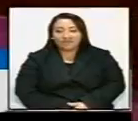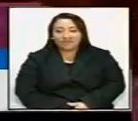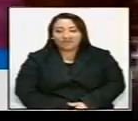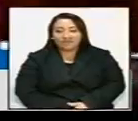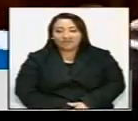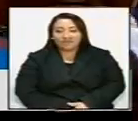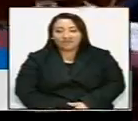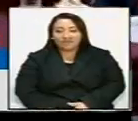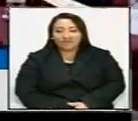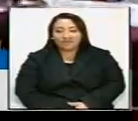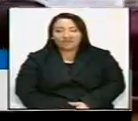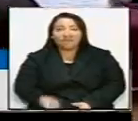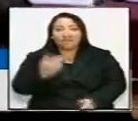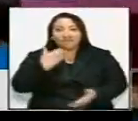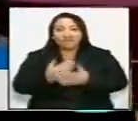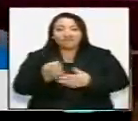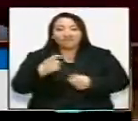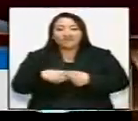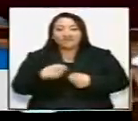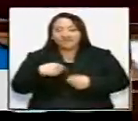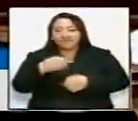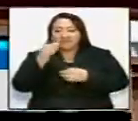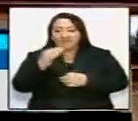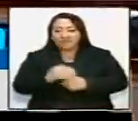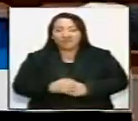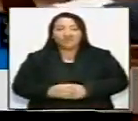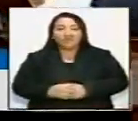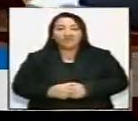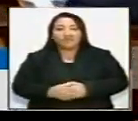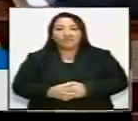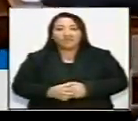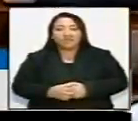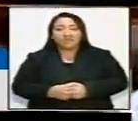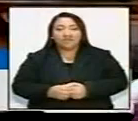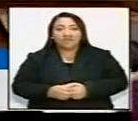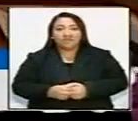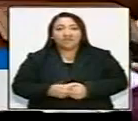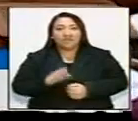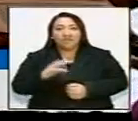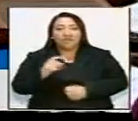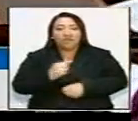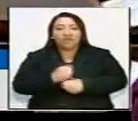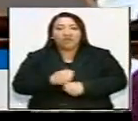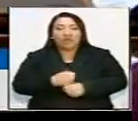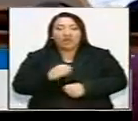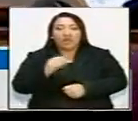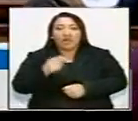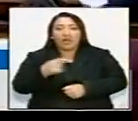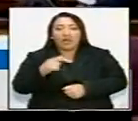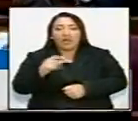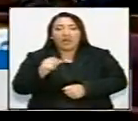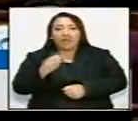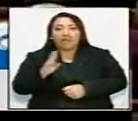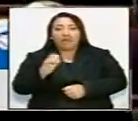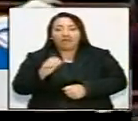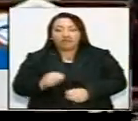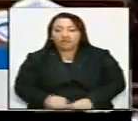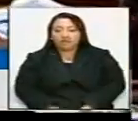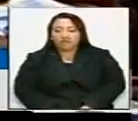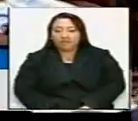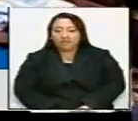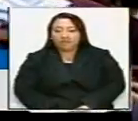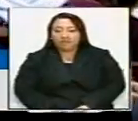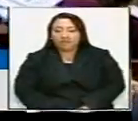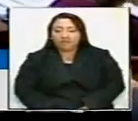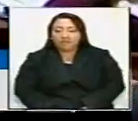Gracias también a la participación de nuestro expositor esta tarde en este foro de competitividad y productividad, el señor Gary Vance. Bien, durante el